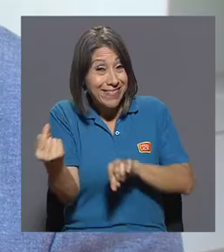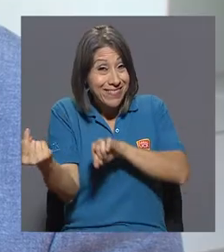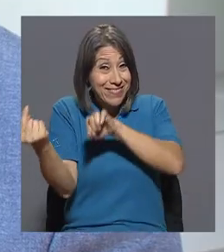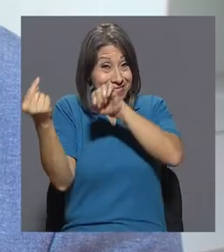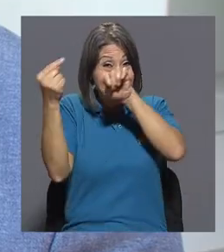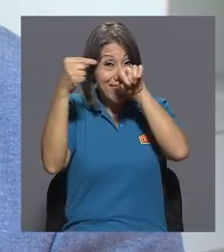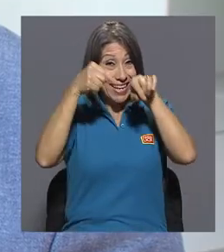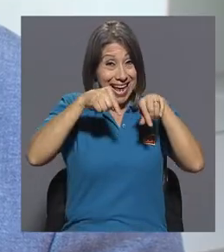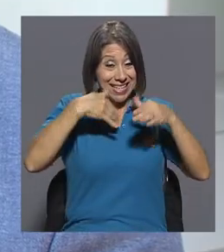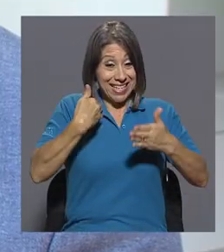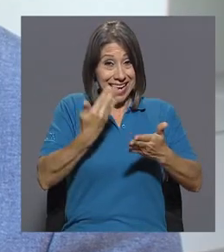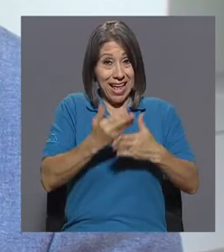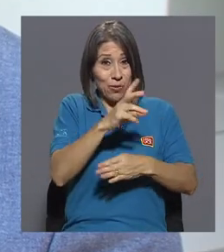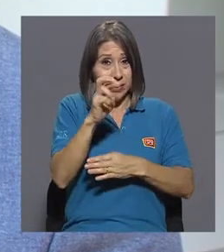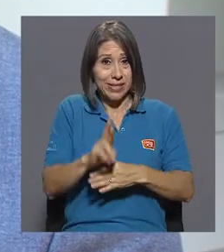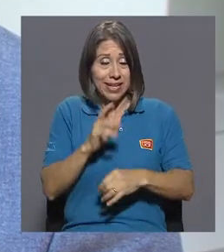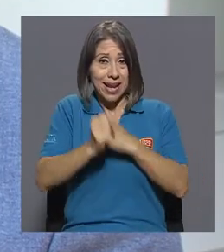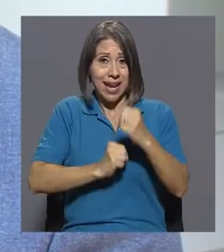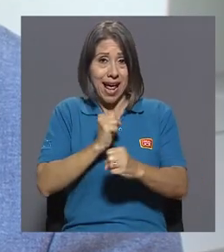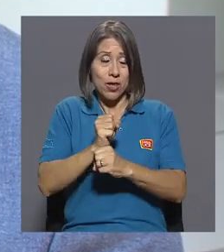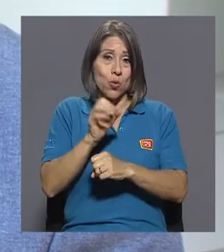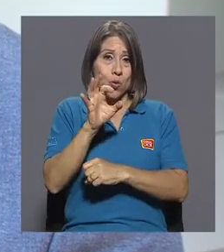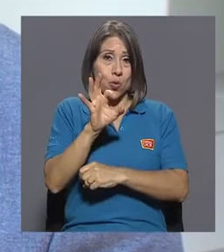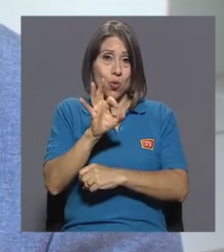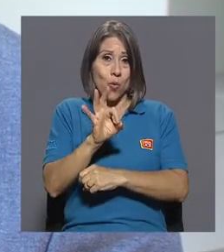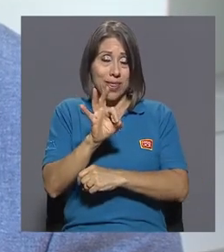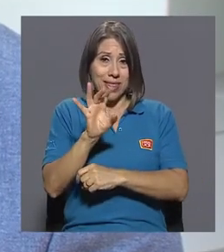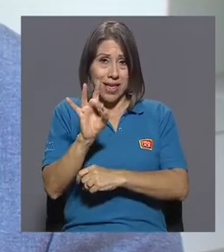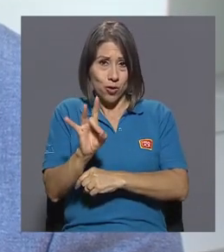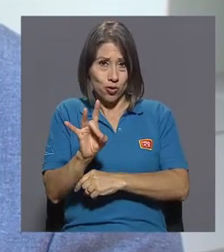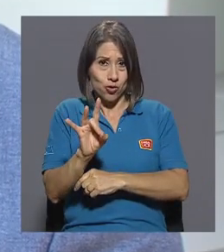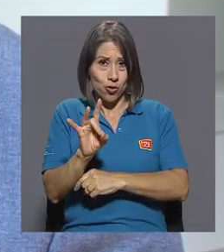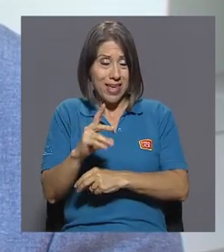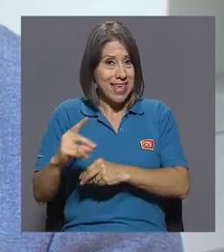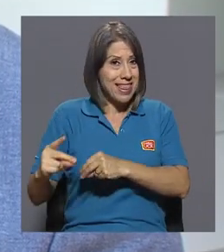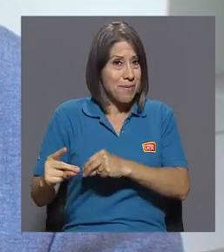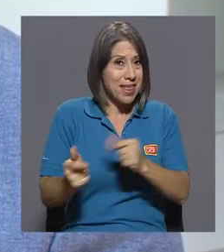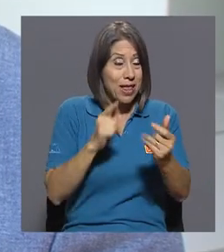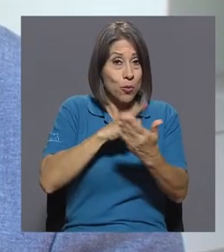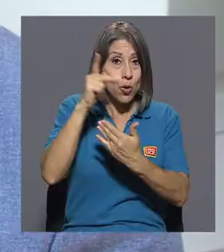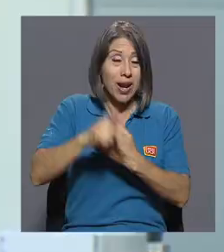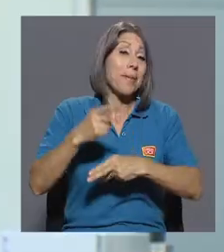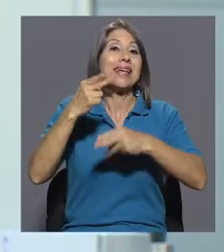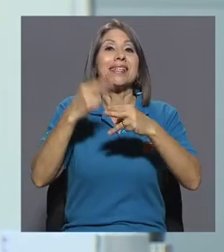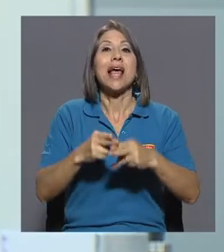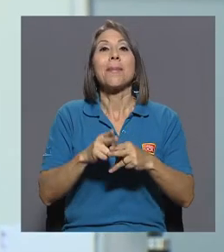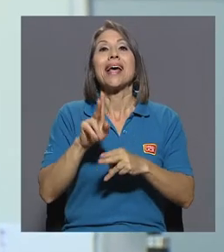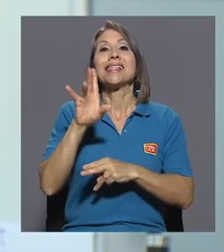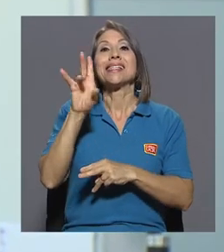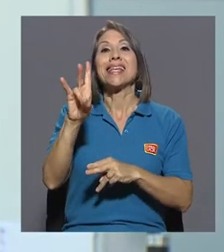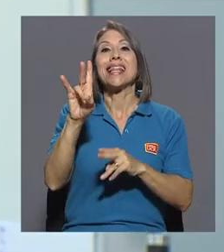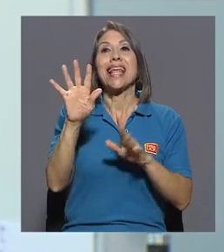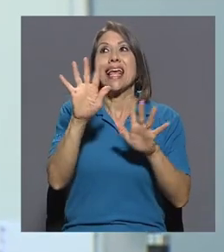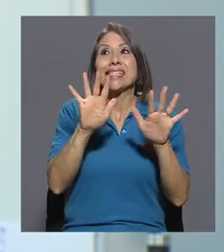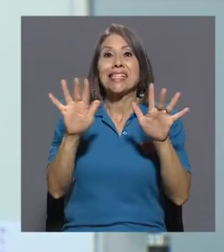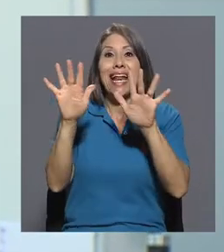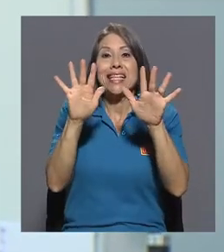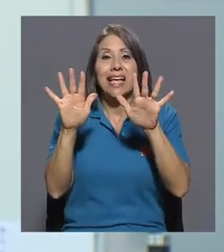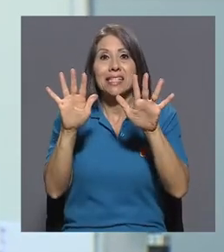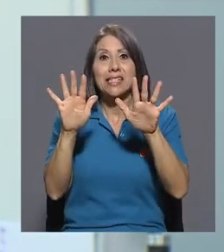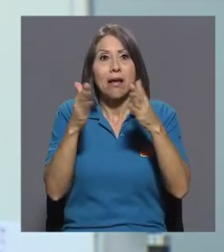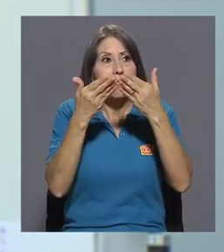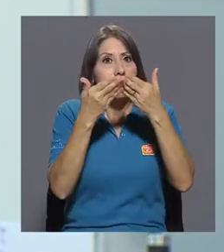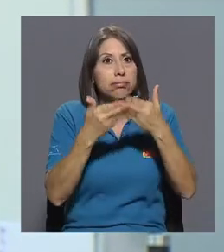98 y de inmediato 7 estrellas le abre la puerta. Bueno, como pasó ahí fue,